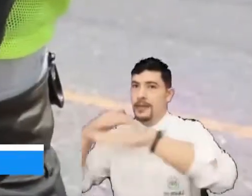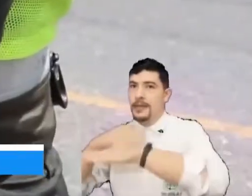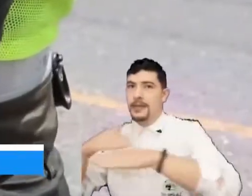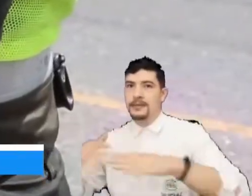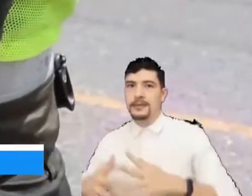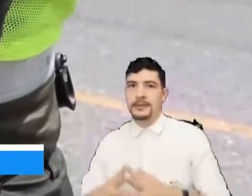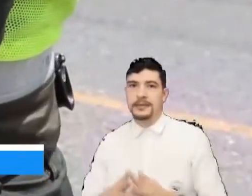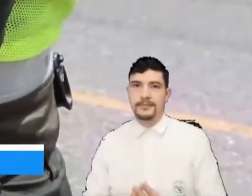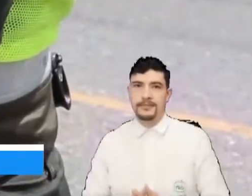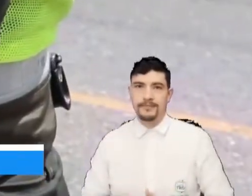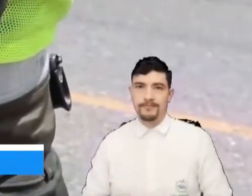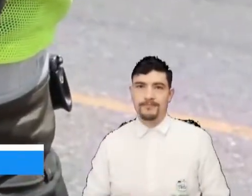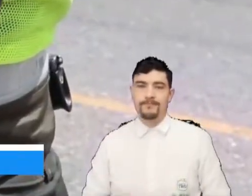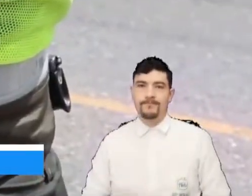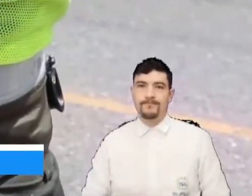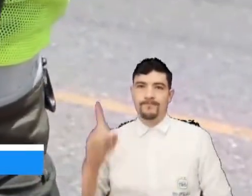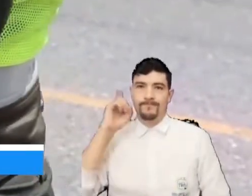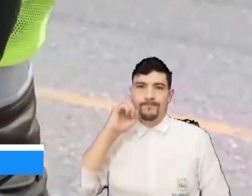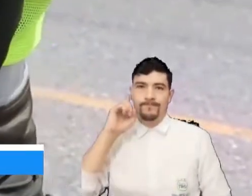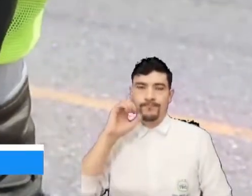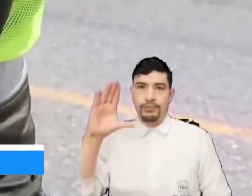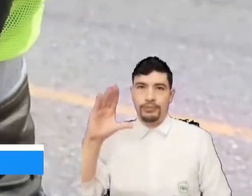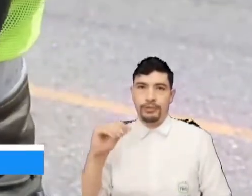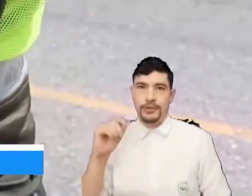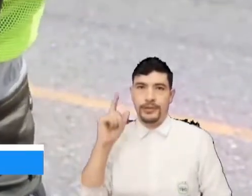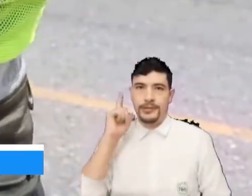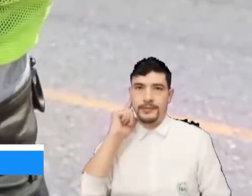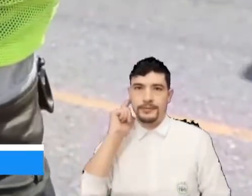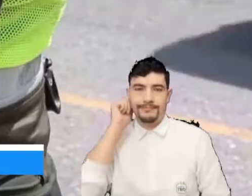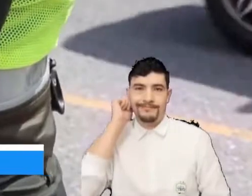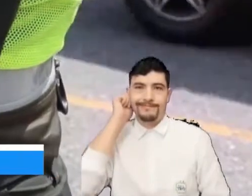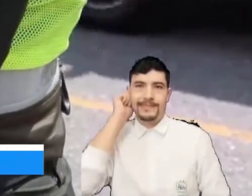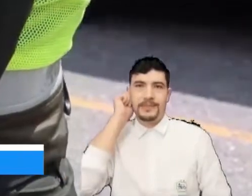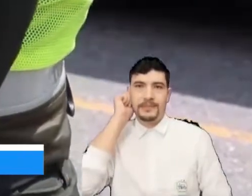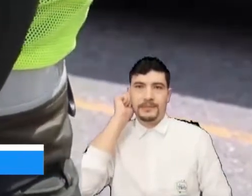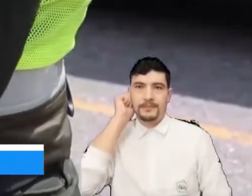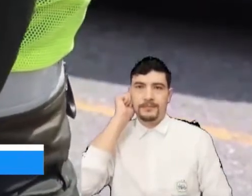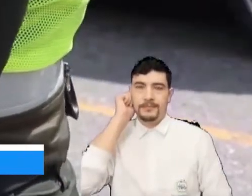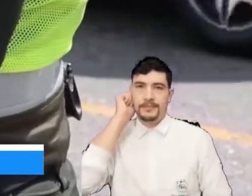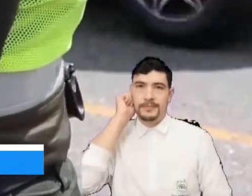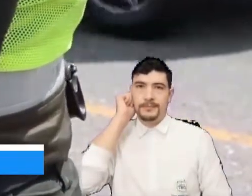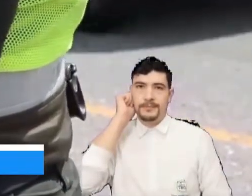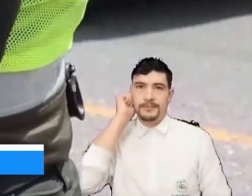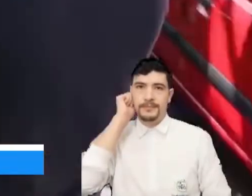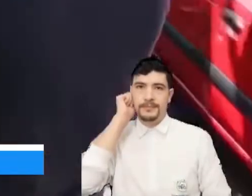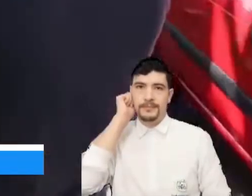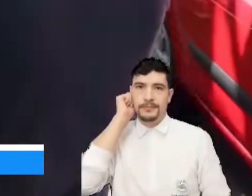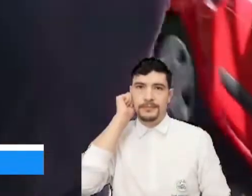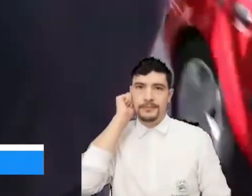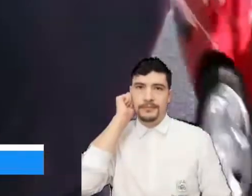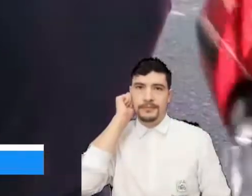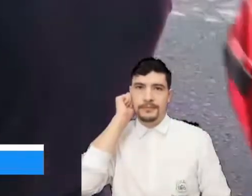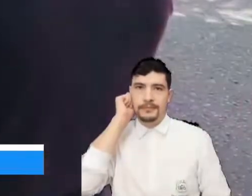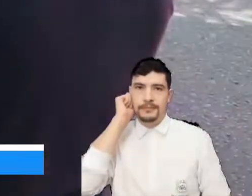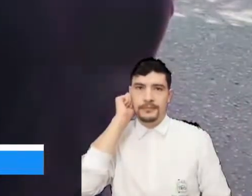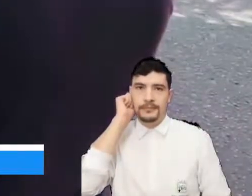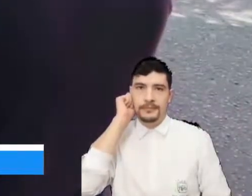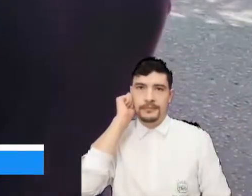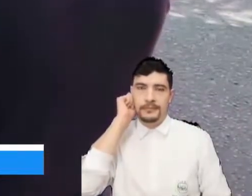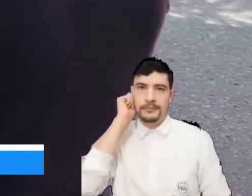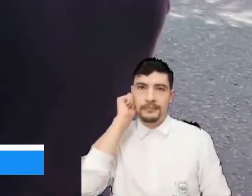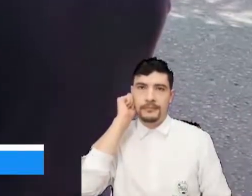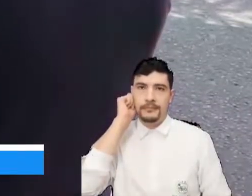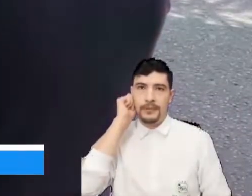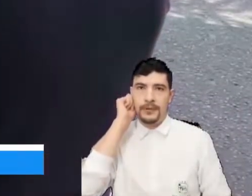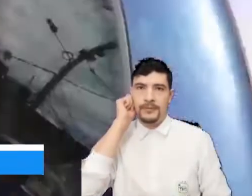de Bucaramanga estarán en alerta en puestos de control y retenes dentro de la ciudad y a las afueras. Tenga en cuenta el balance de los